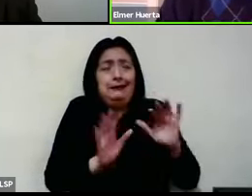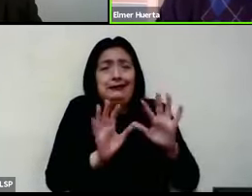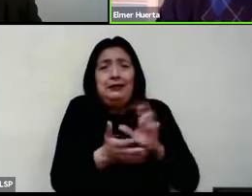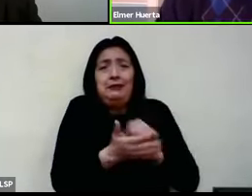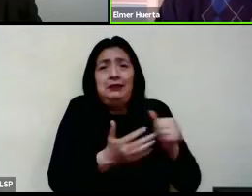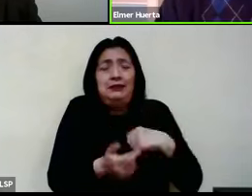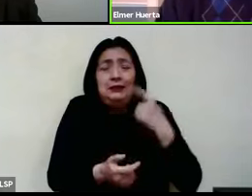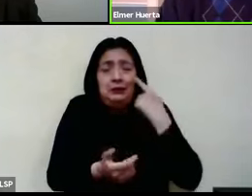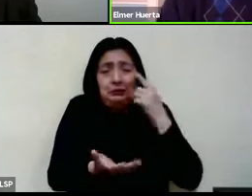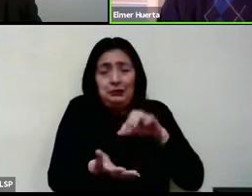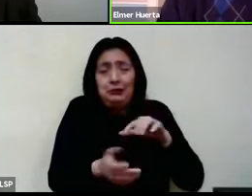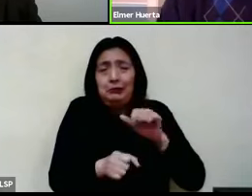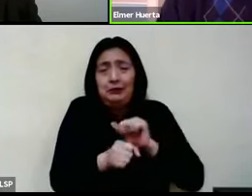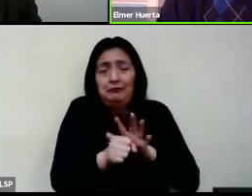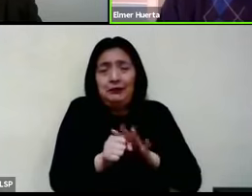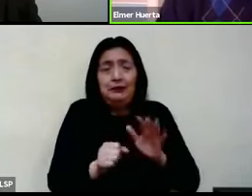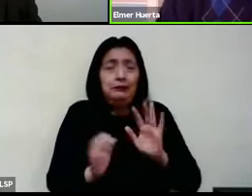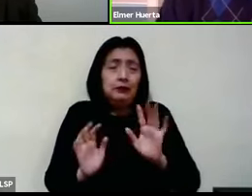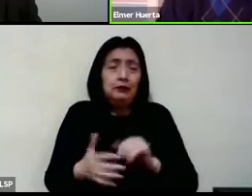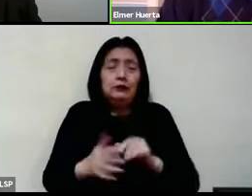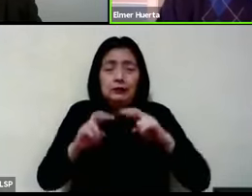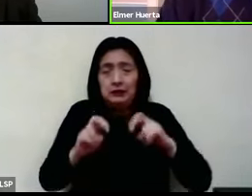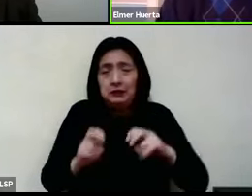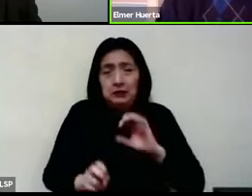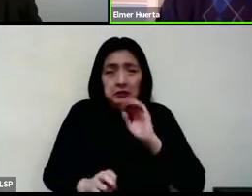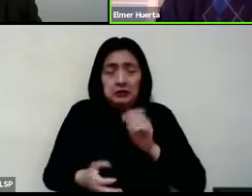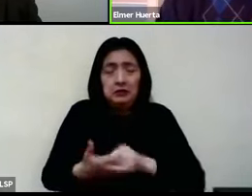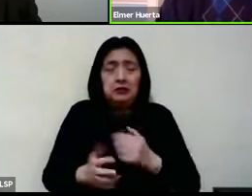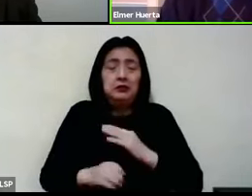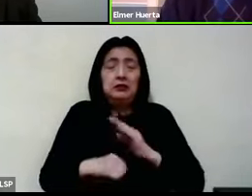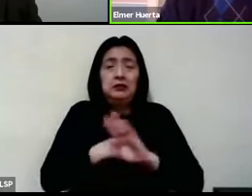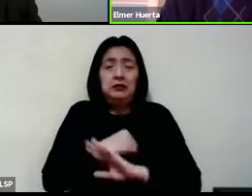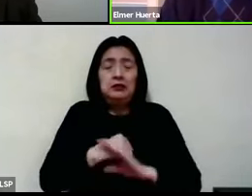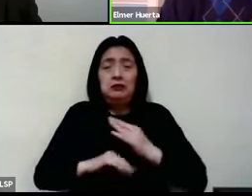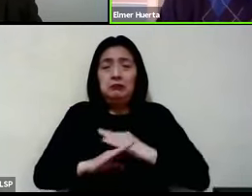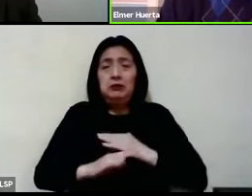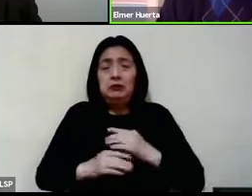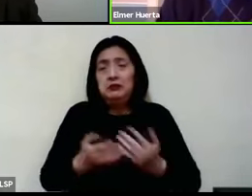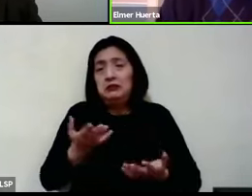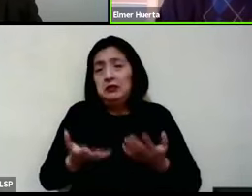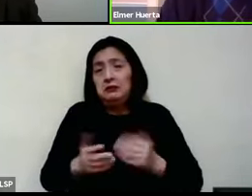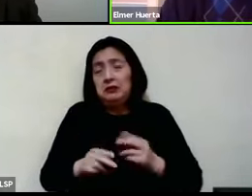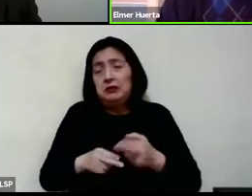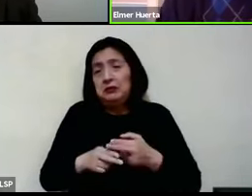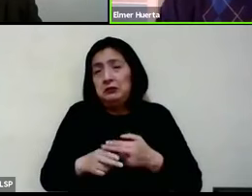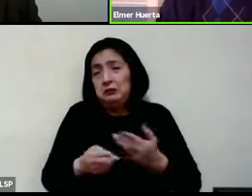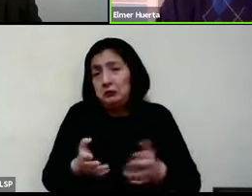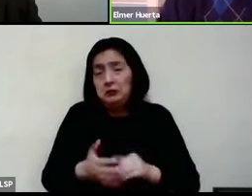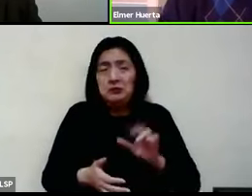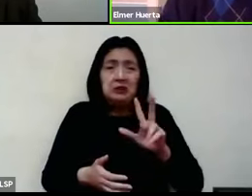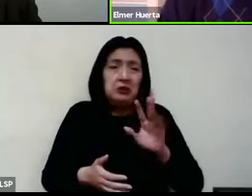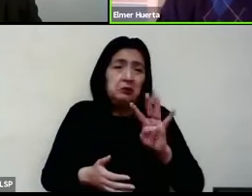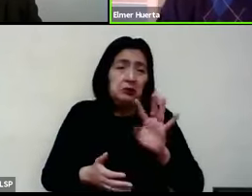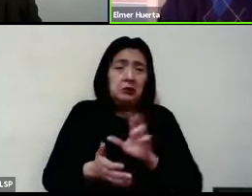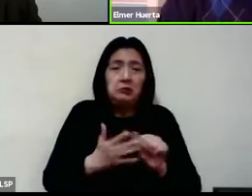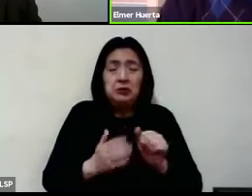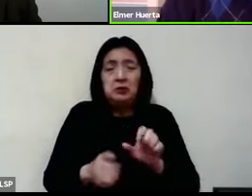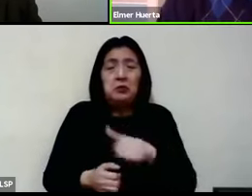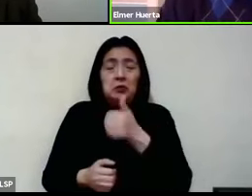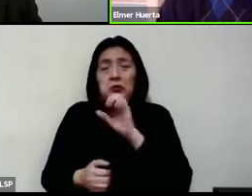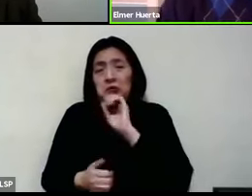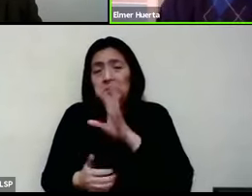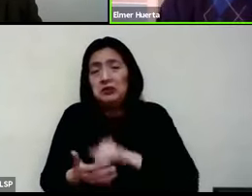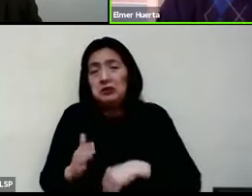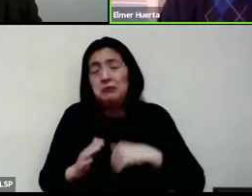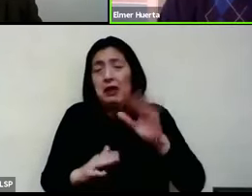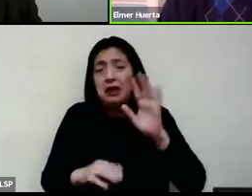28 días. Entonces, los estudios que hay dicen que la inmunidad de la enfermedad puede durar, es corta, 3, 4 meses. Otro estudio ha dicho que es